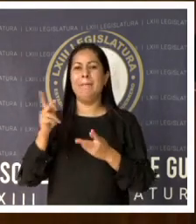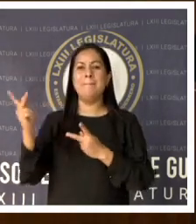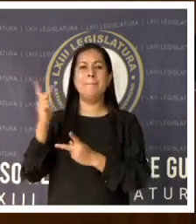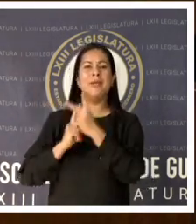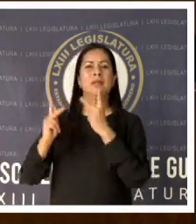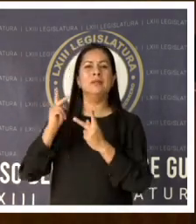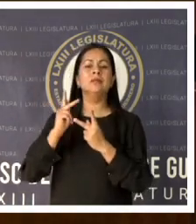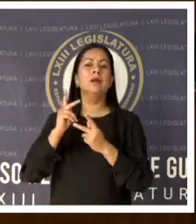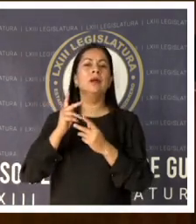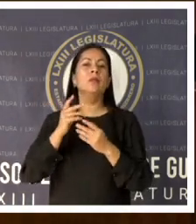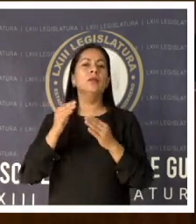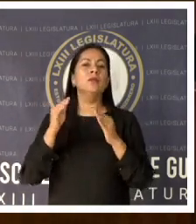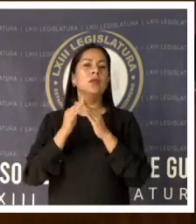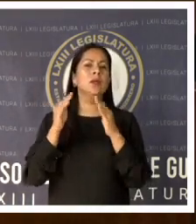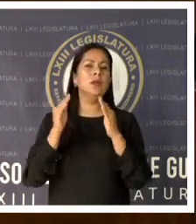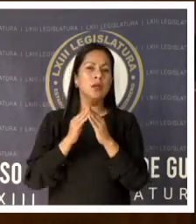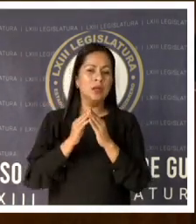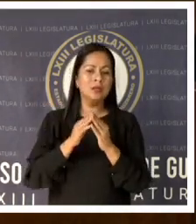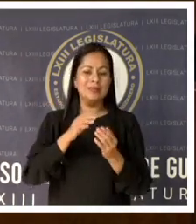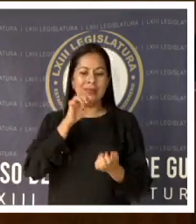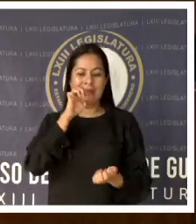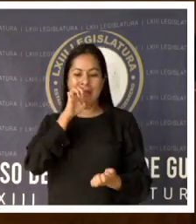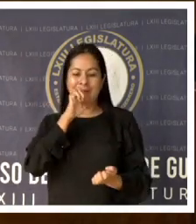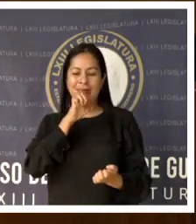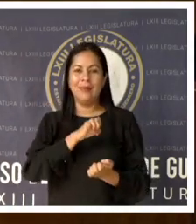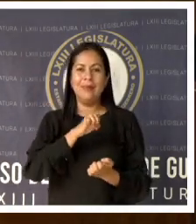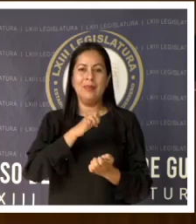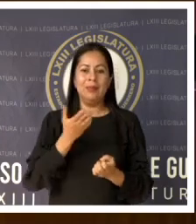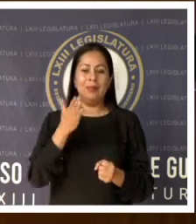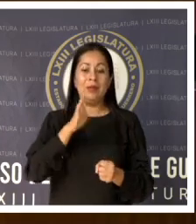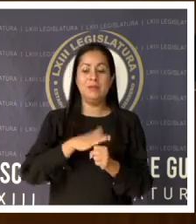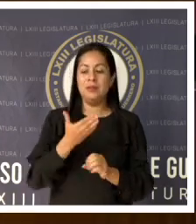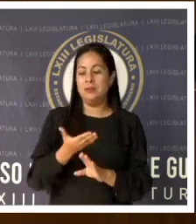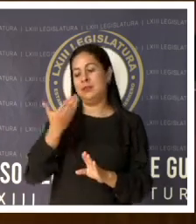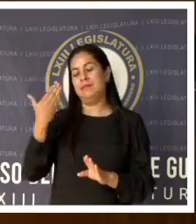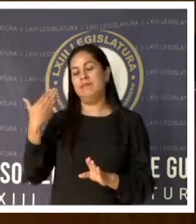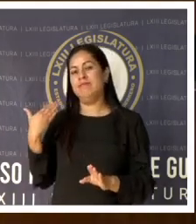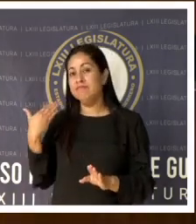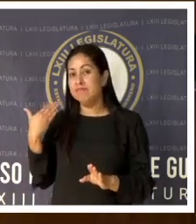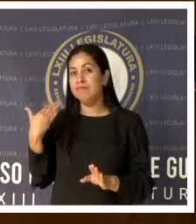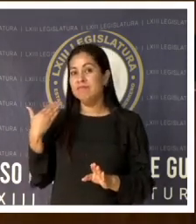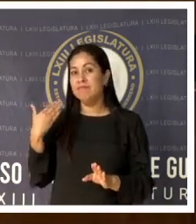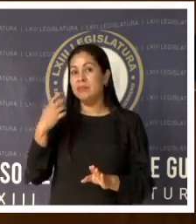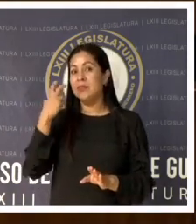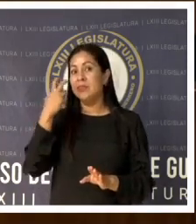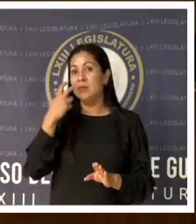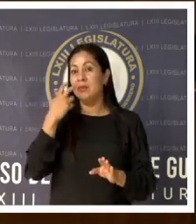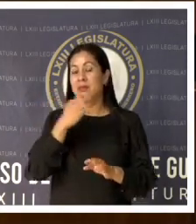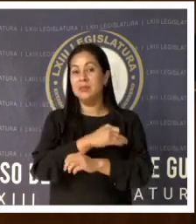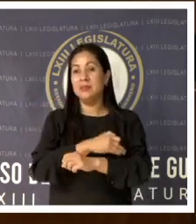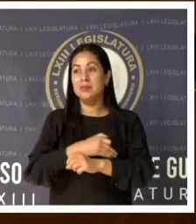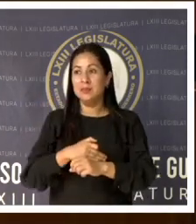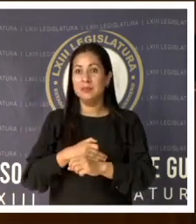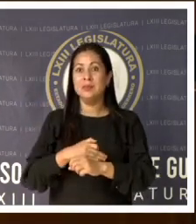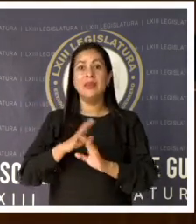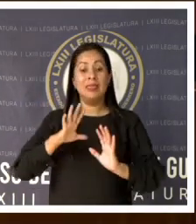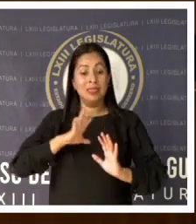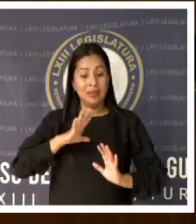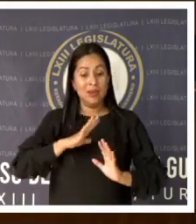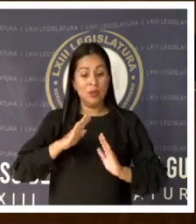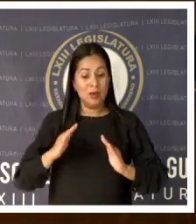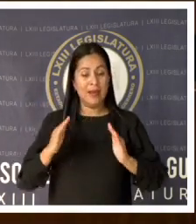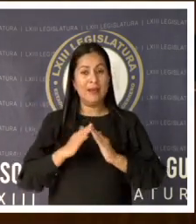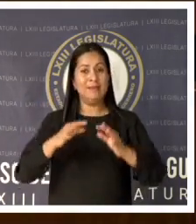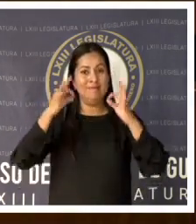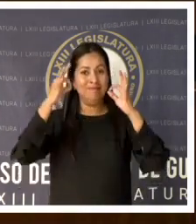fueron engañadas por la administraciones pasadas y hoy esas familias van a gozar de una vivienda digna